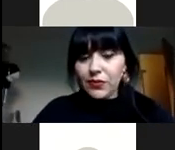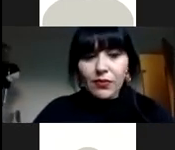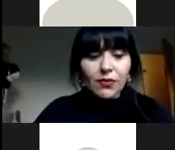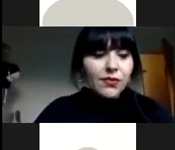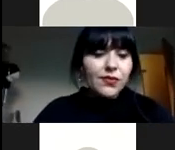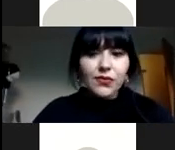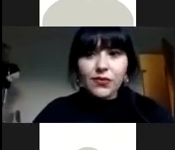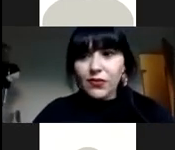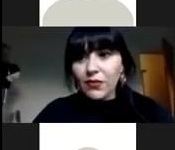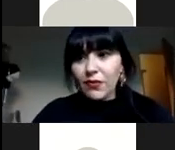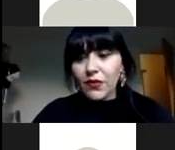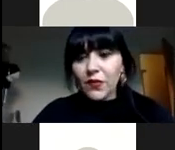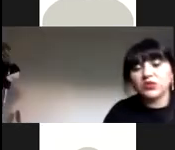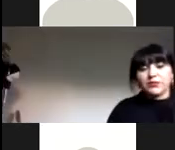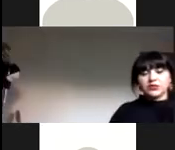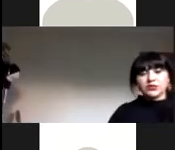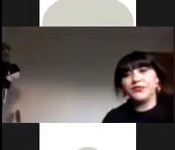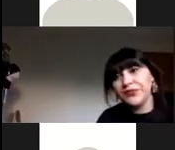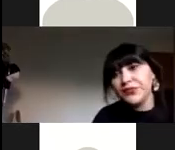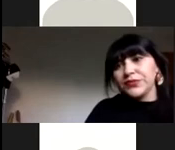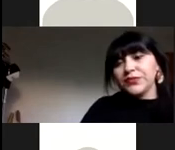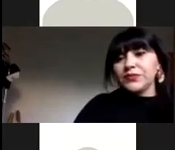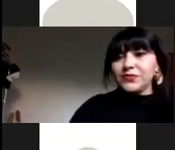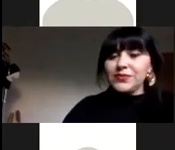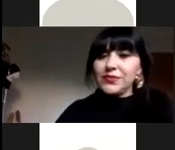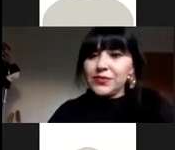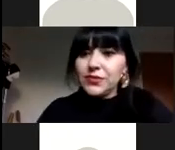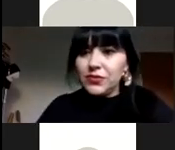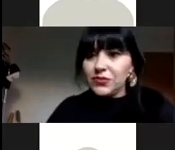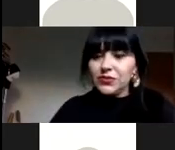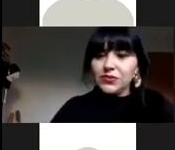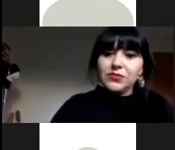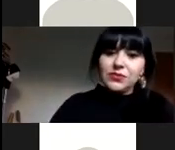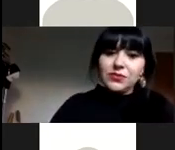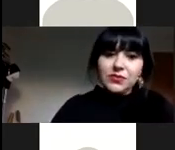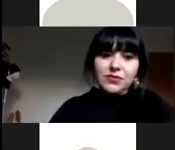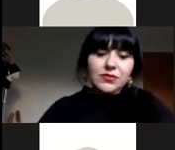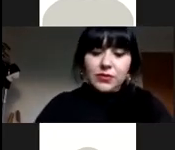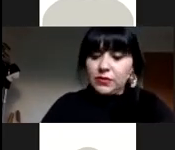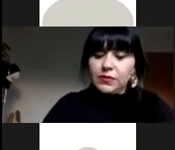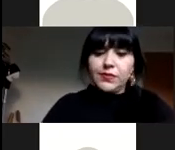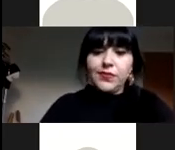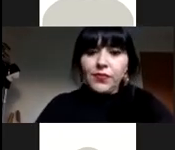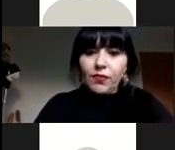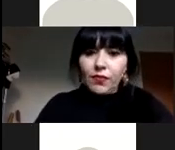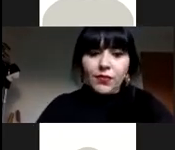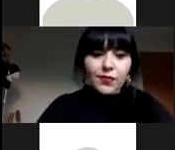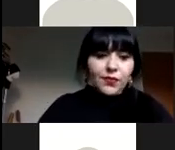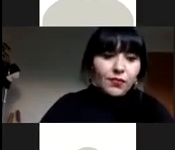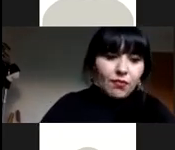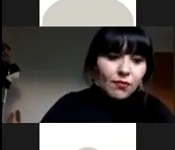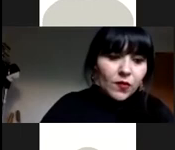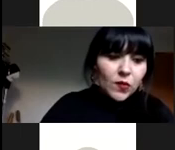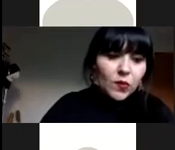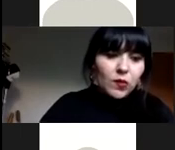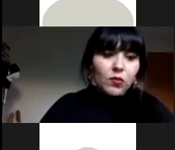Eduardo, te escuchamos, tienes que abrir tu micrófono. Bueno, compartiendo todo lo que dicen, sobre todo de que son los primeros entornos